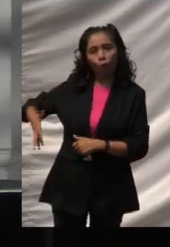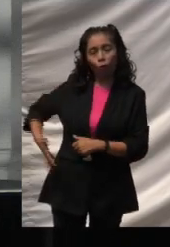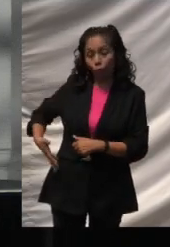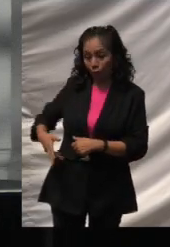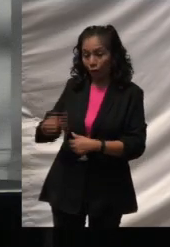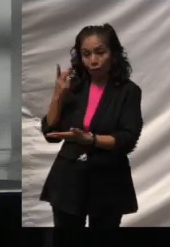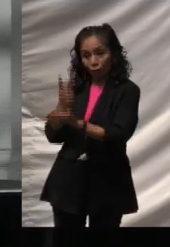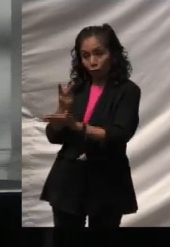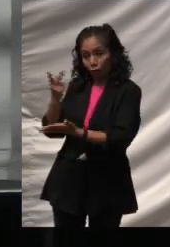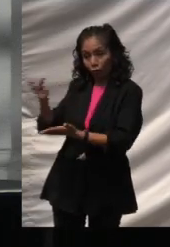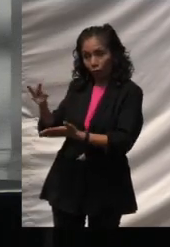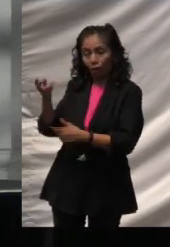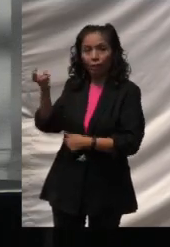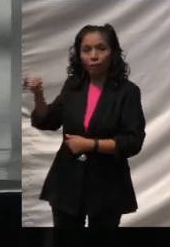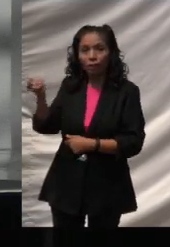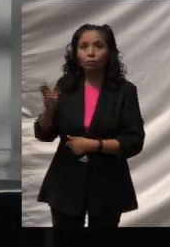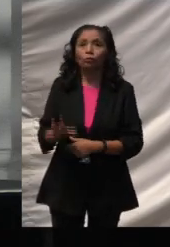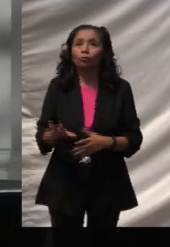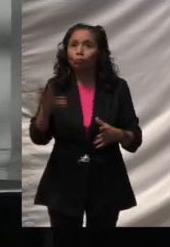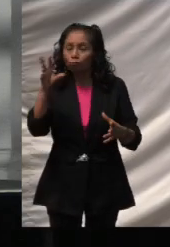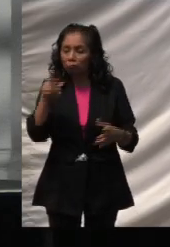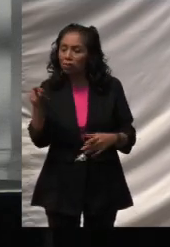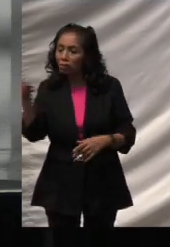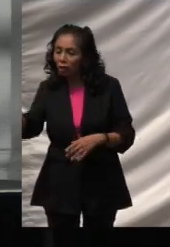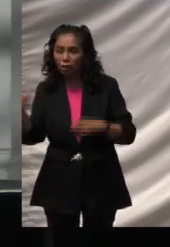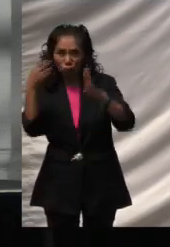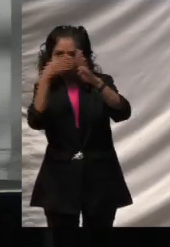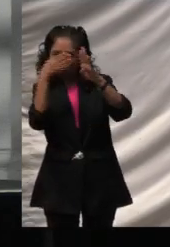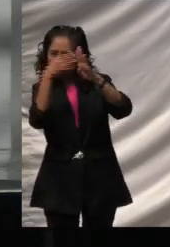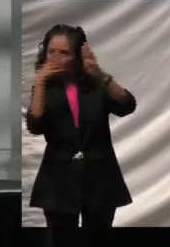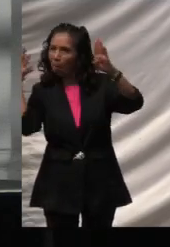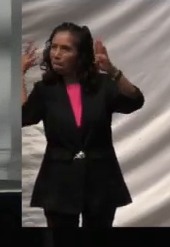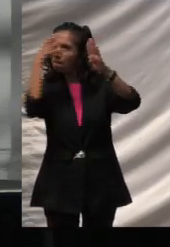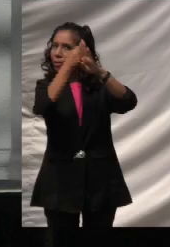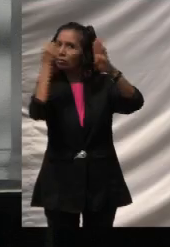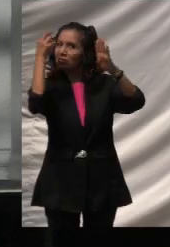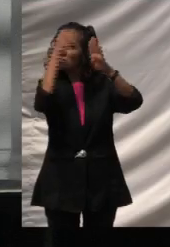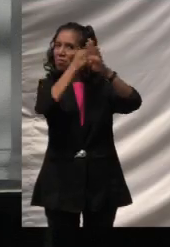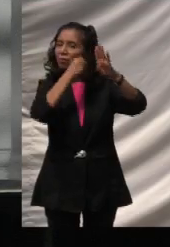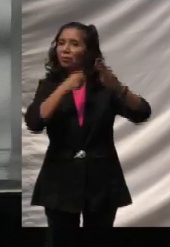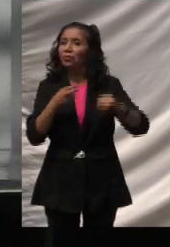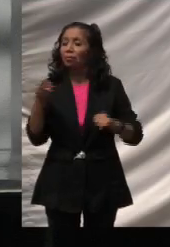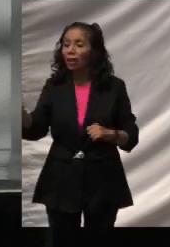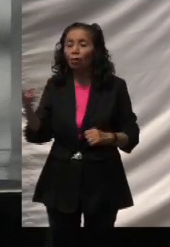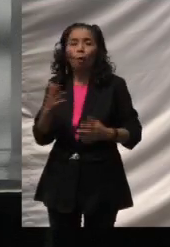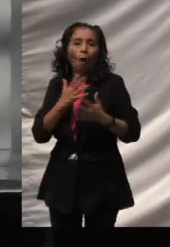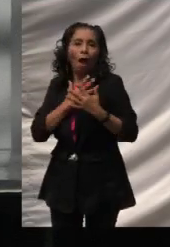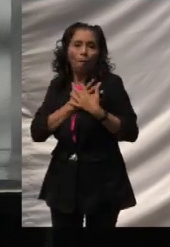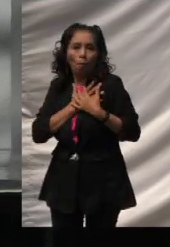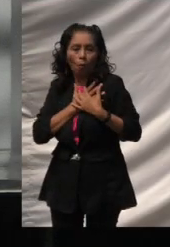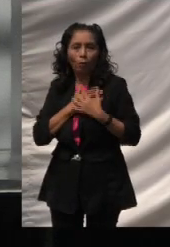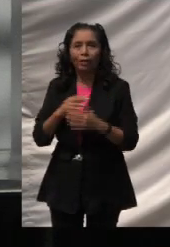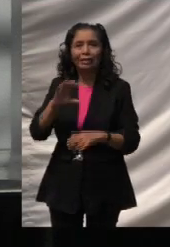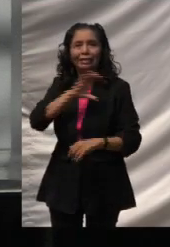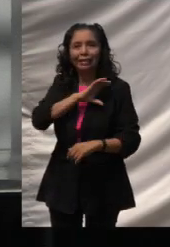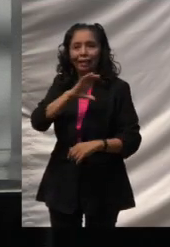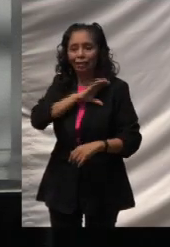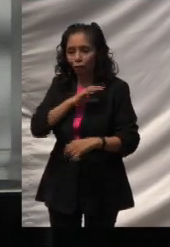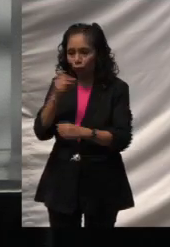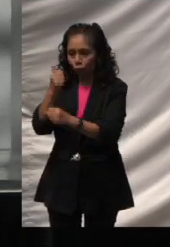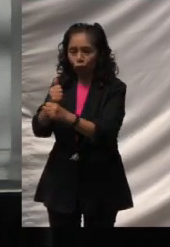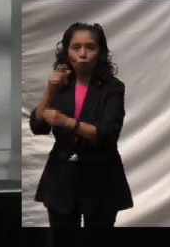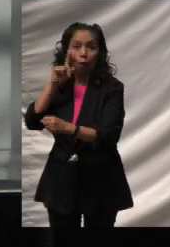nos enseña que Teresita podía alcanzar cada una de sus metas, pero requería de mucho amor y cariño y atención que le había dado a su